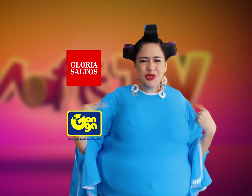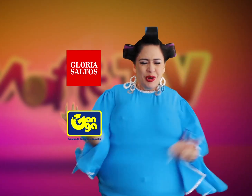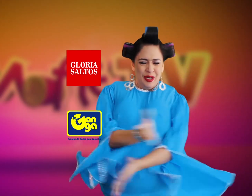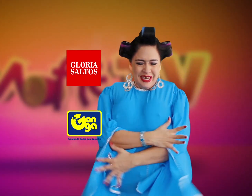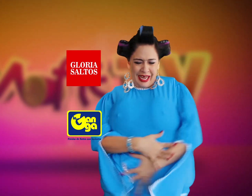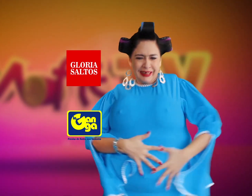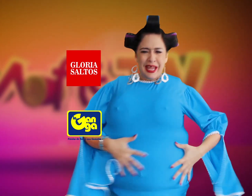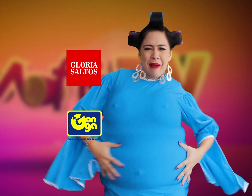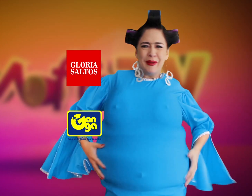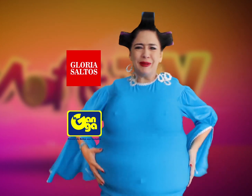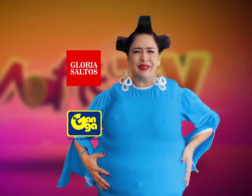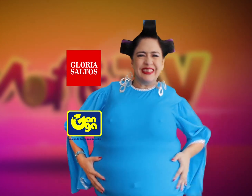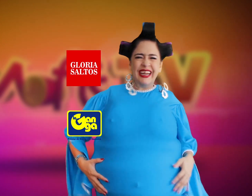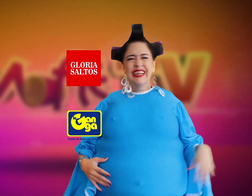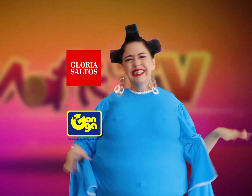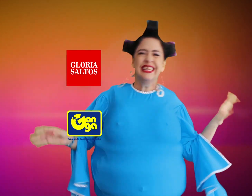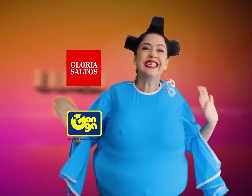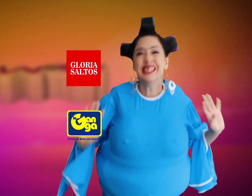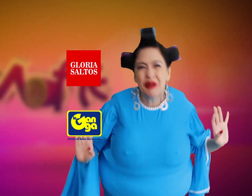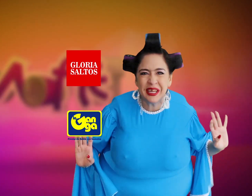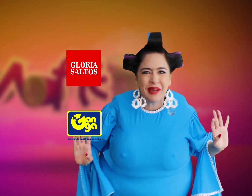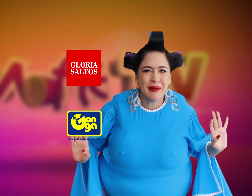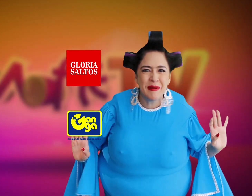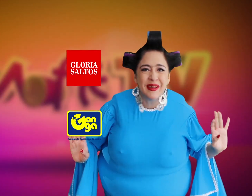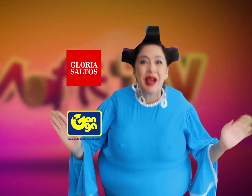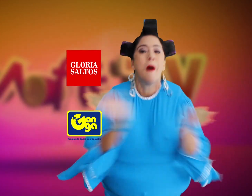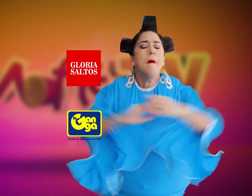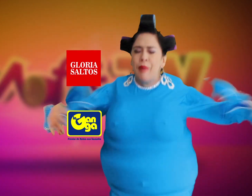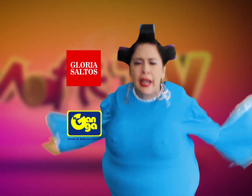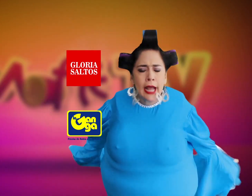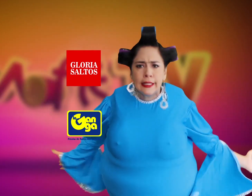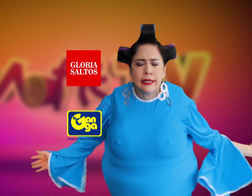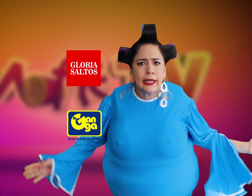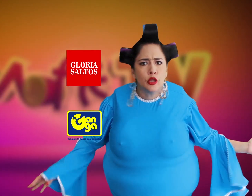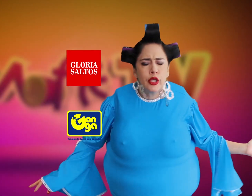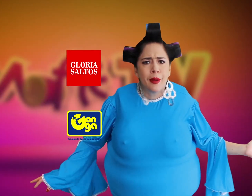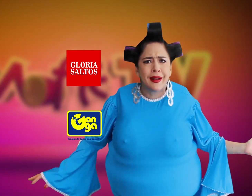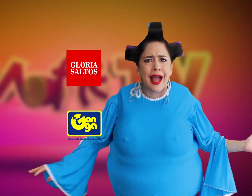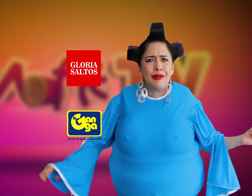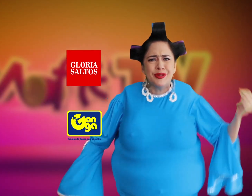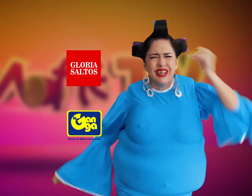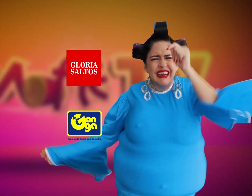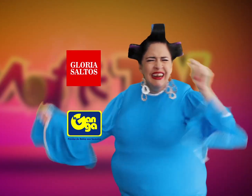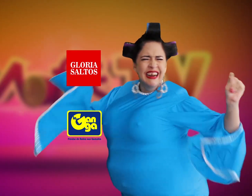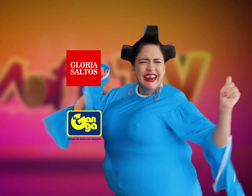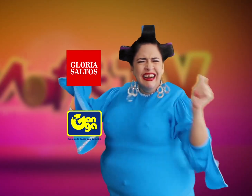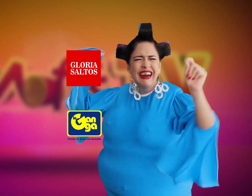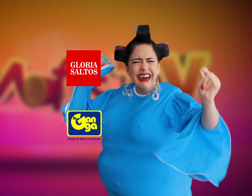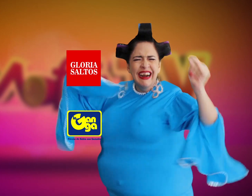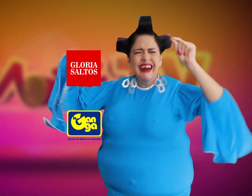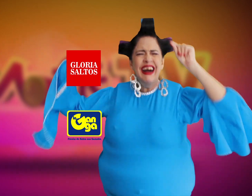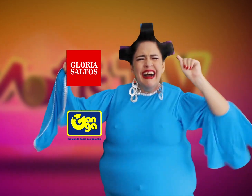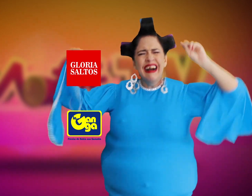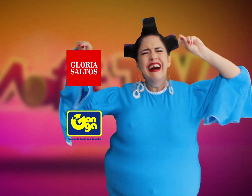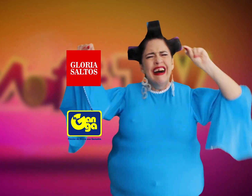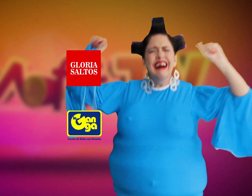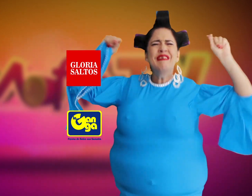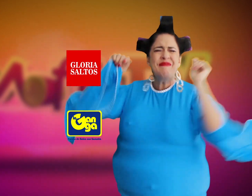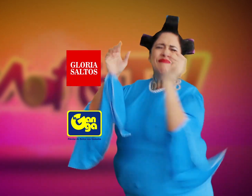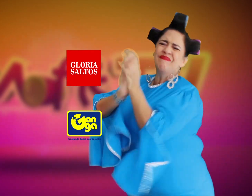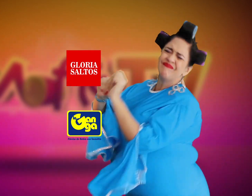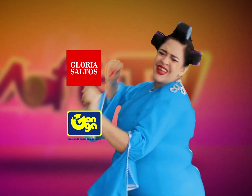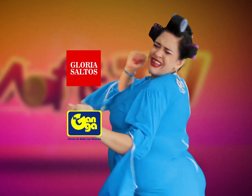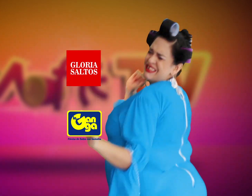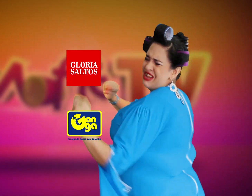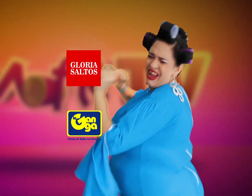te G Si noeres ver mi y Soy Rosita Mira la